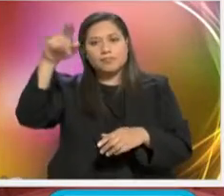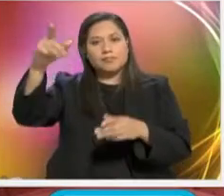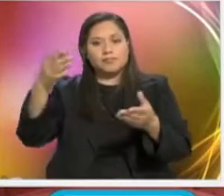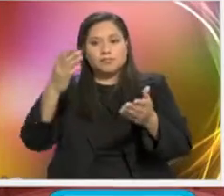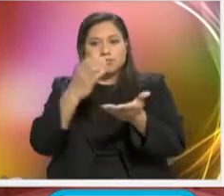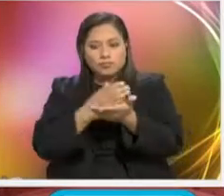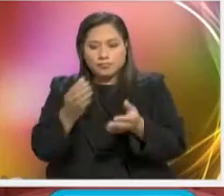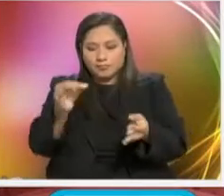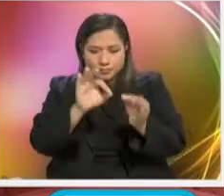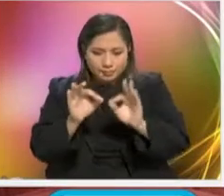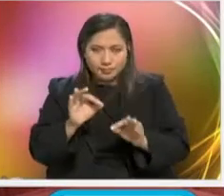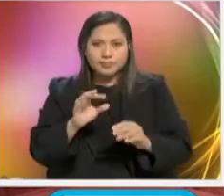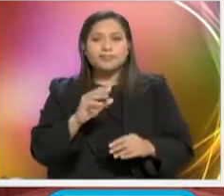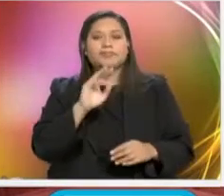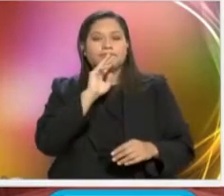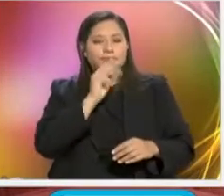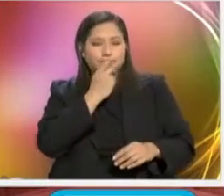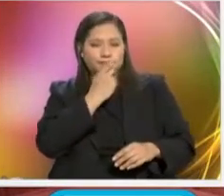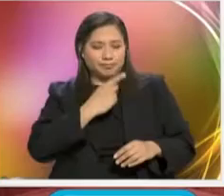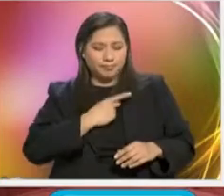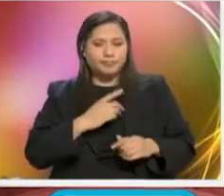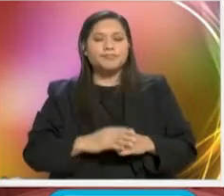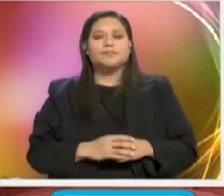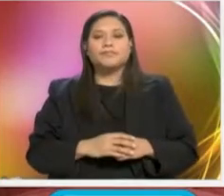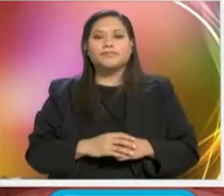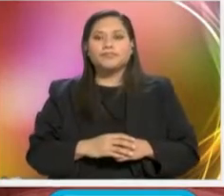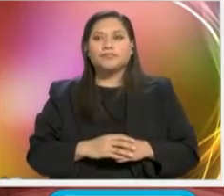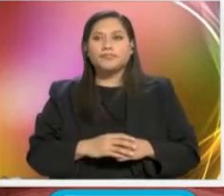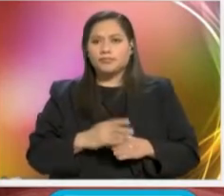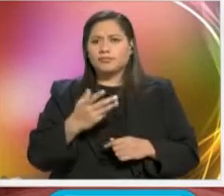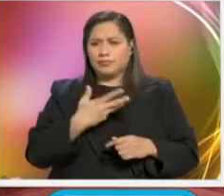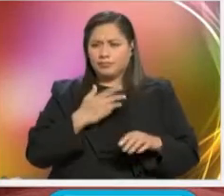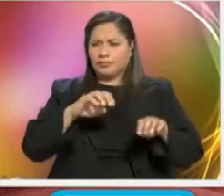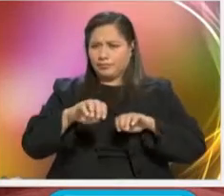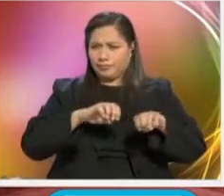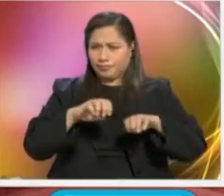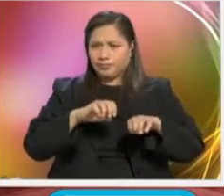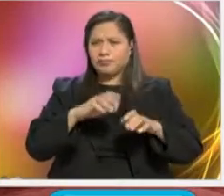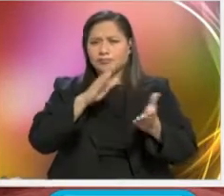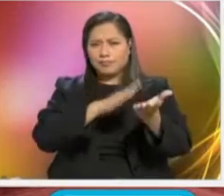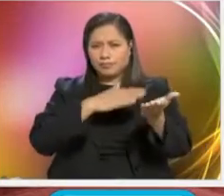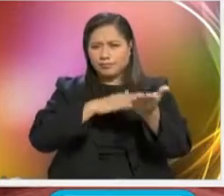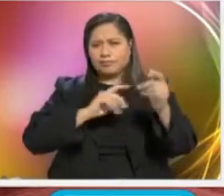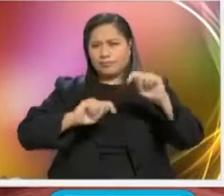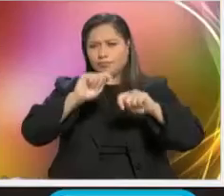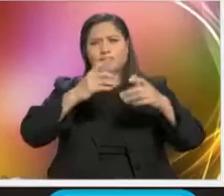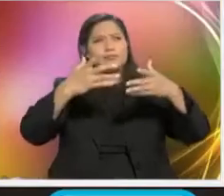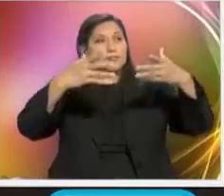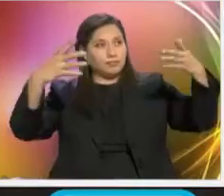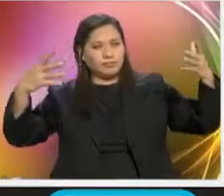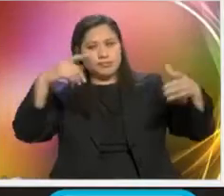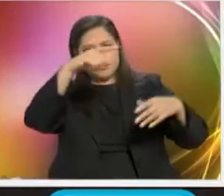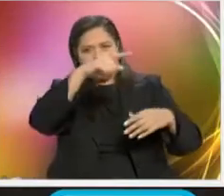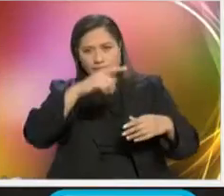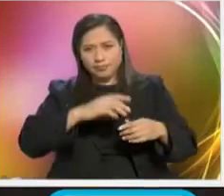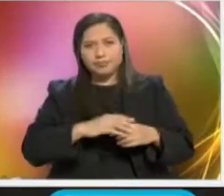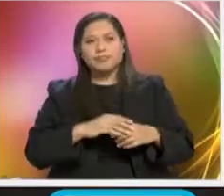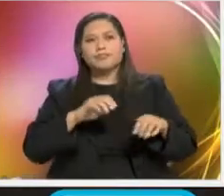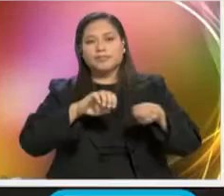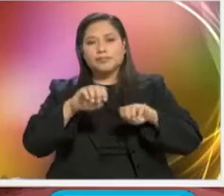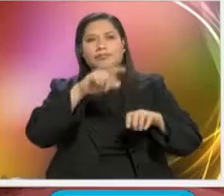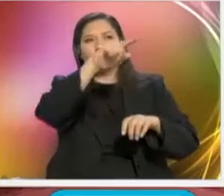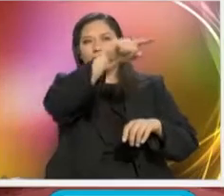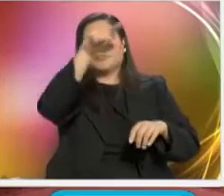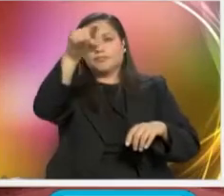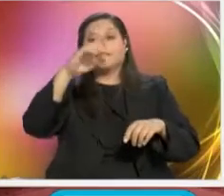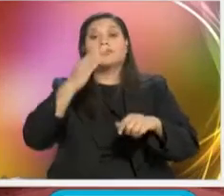también me estaba diciendo una mamá que hay una empresa de estas como de papelería muy grande y todo y de cadena, que tiene